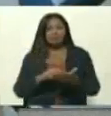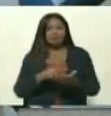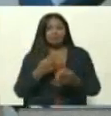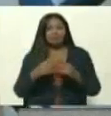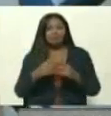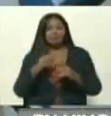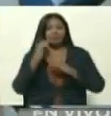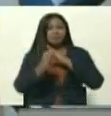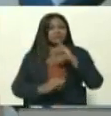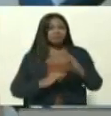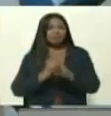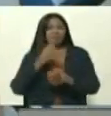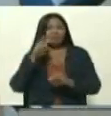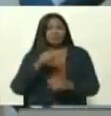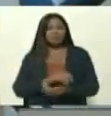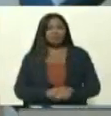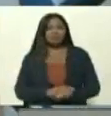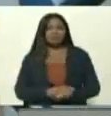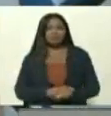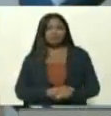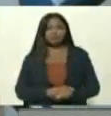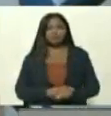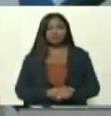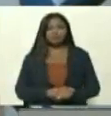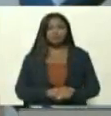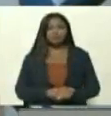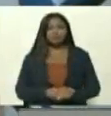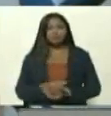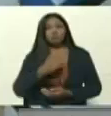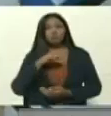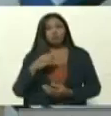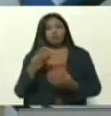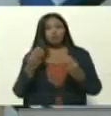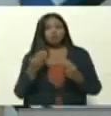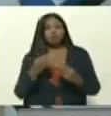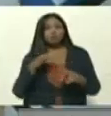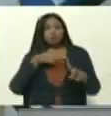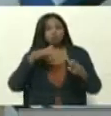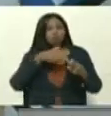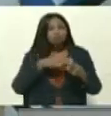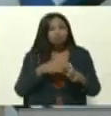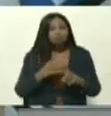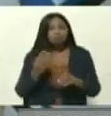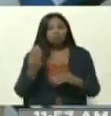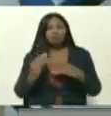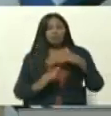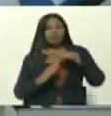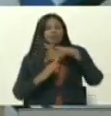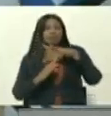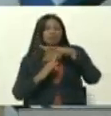nivel internacional en este momento donde hay tantos asedios, tantas limitaciones,